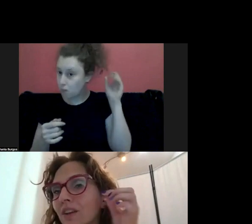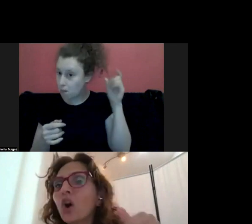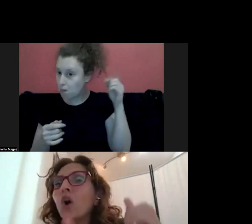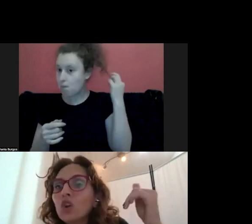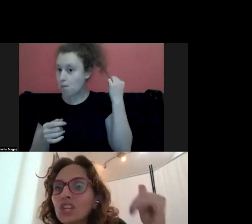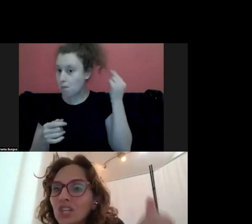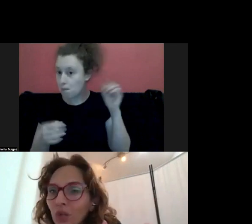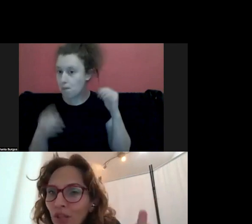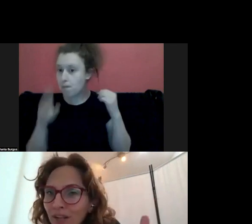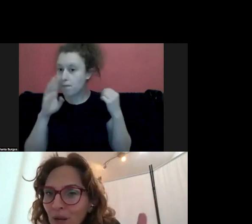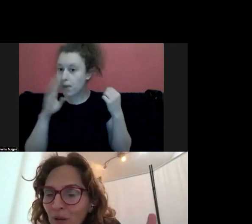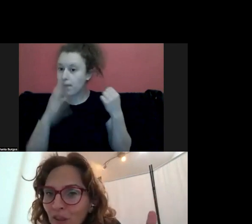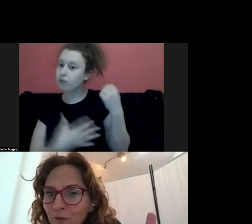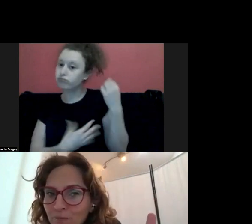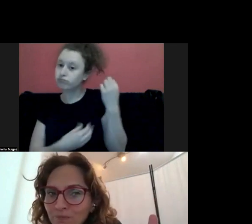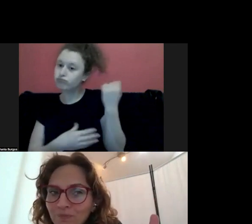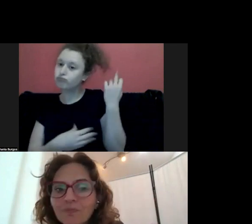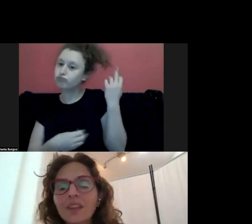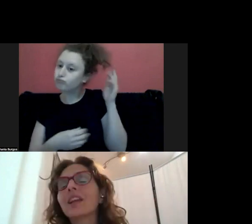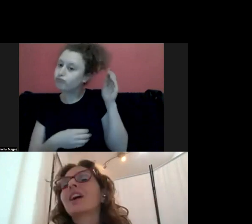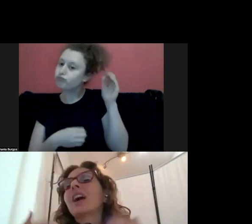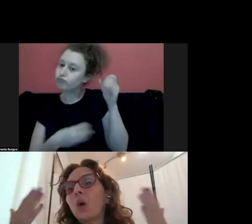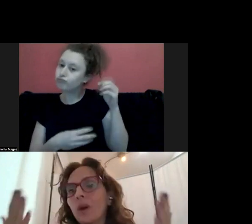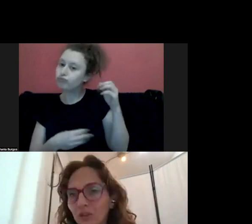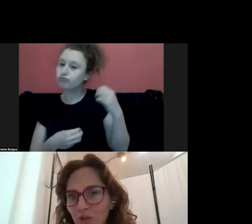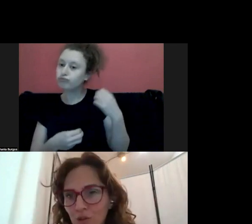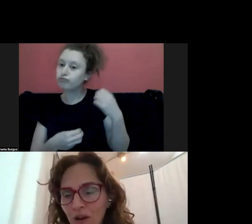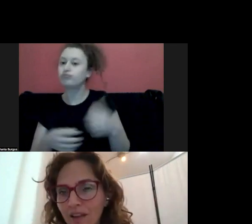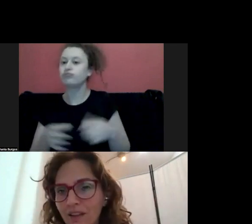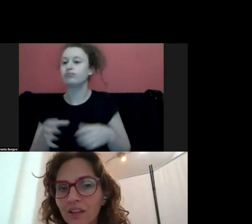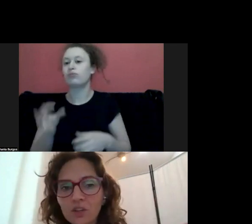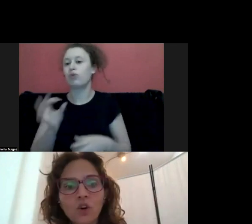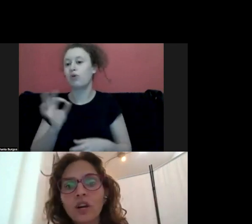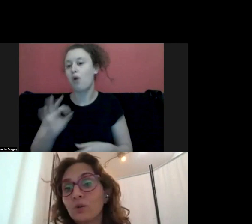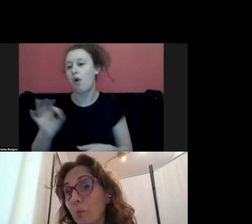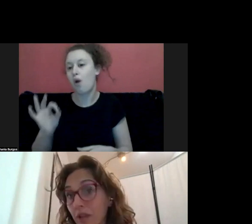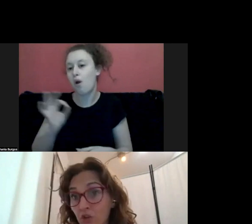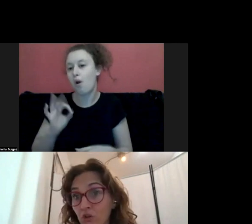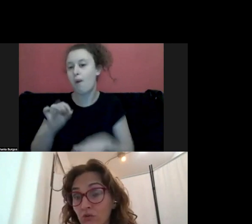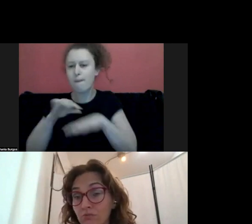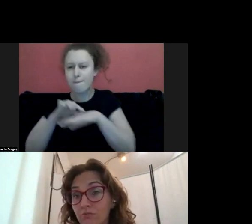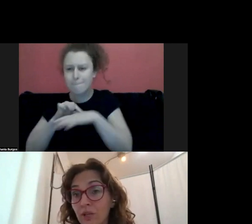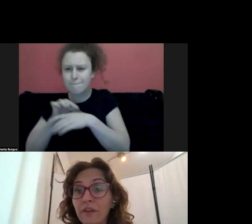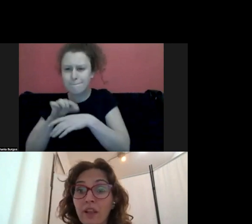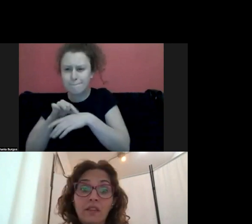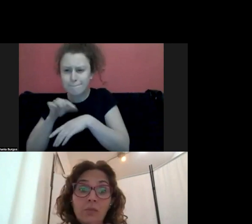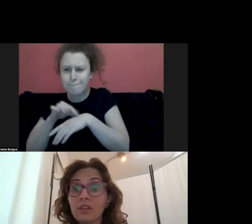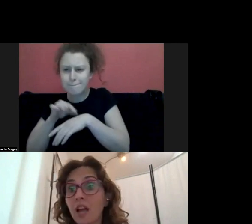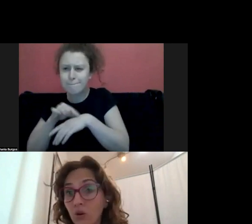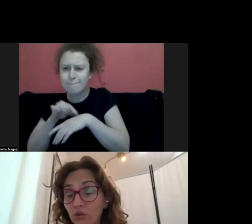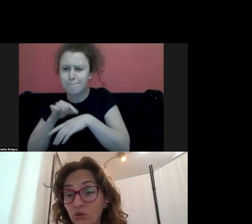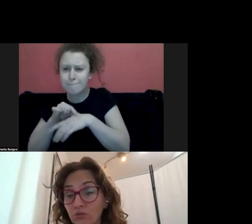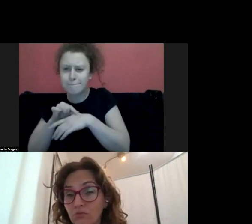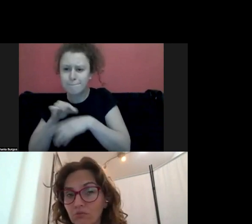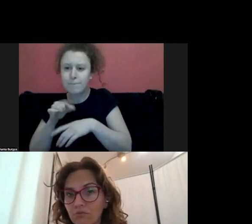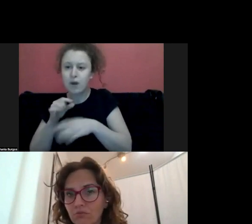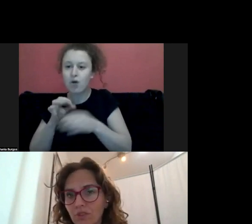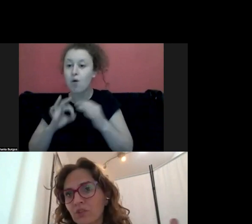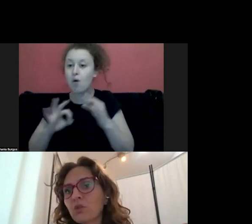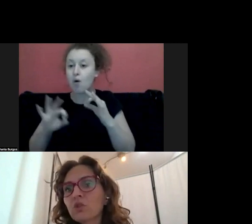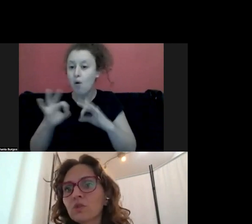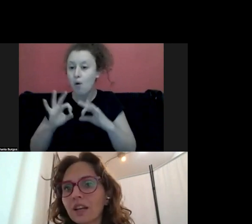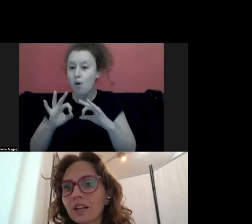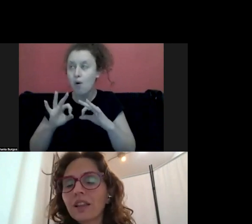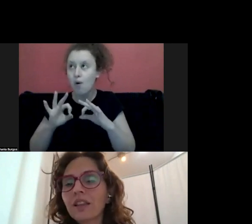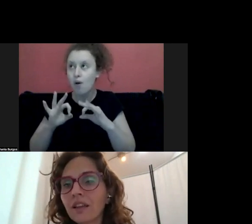madre, o sintonizan el pezón. ¿Cuántos no hay que escogen un pecho preferentemente al otro?